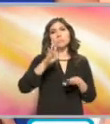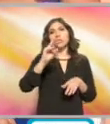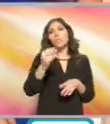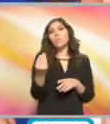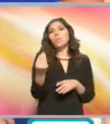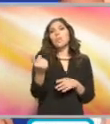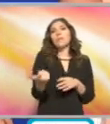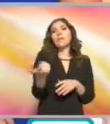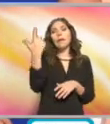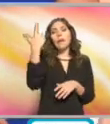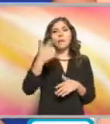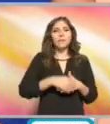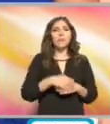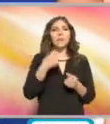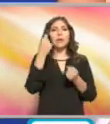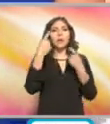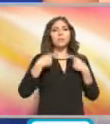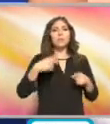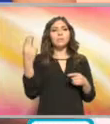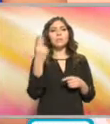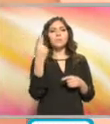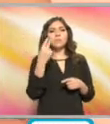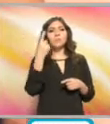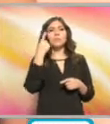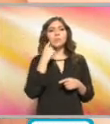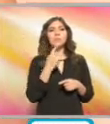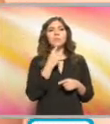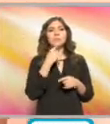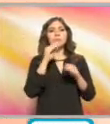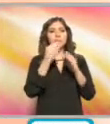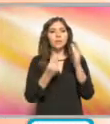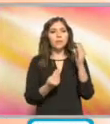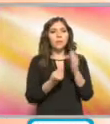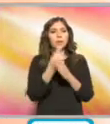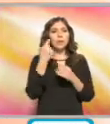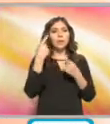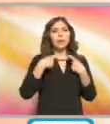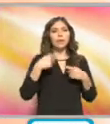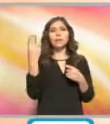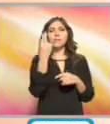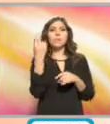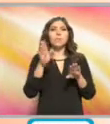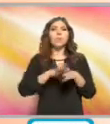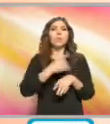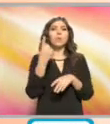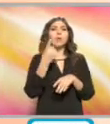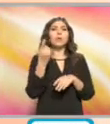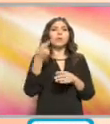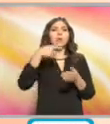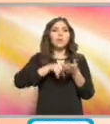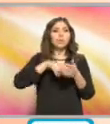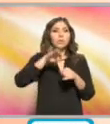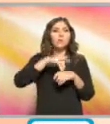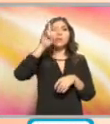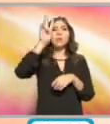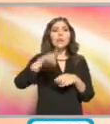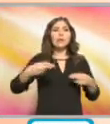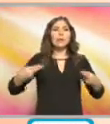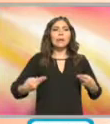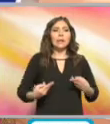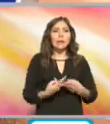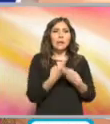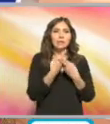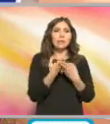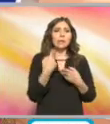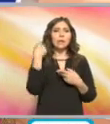personas que necesitan a lo mejor este implante de mentón, aparte de estéticamente, ya por algo médico, como lo decía hace rato. Mejor de verdad nacieron con el